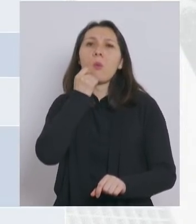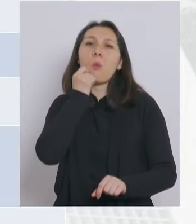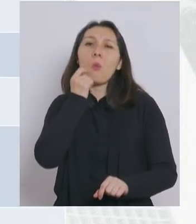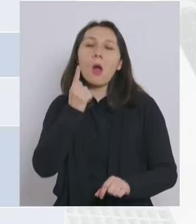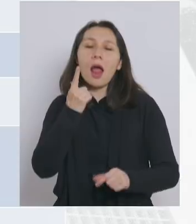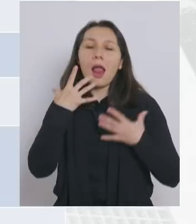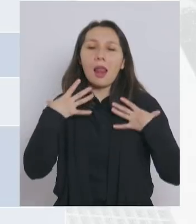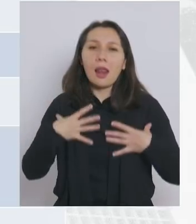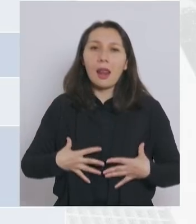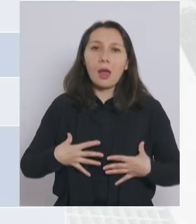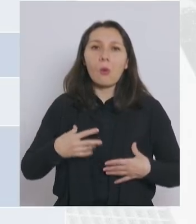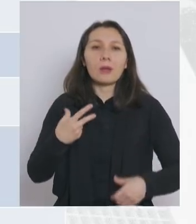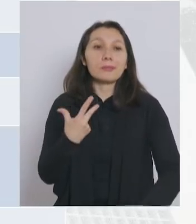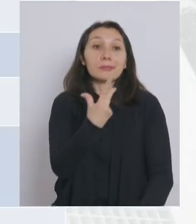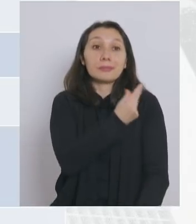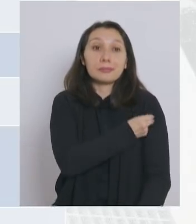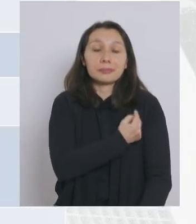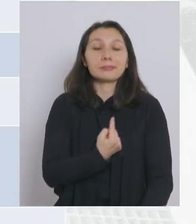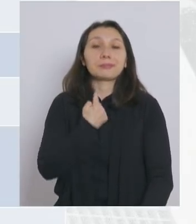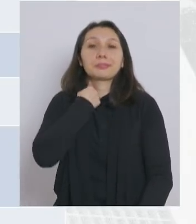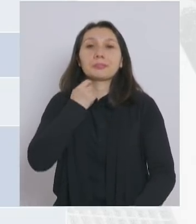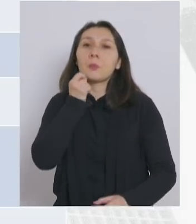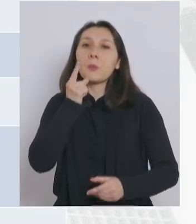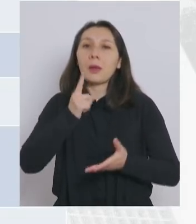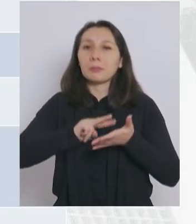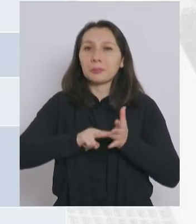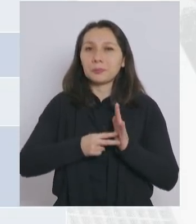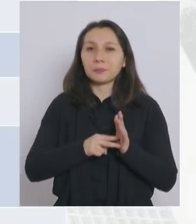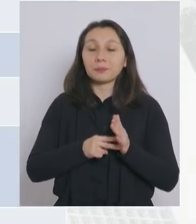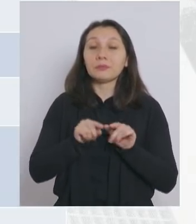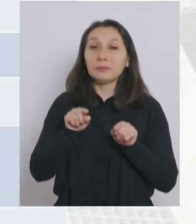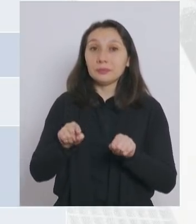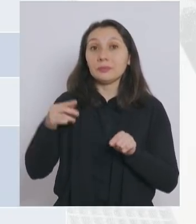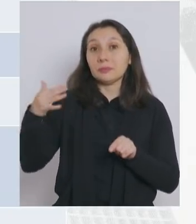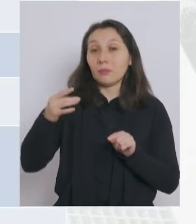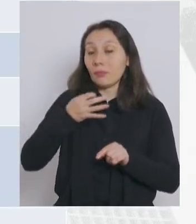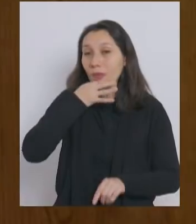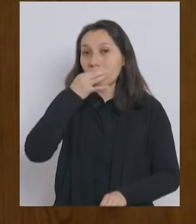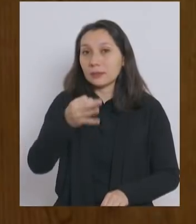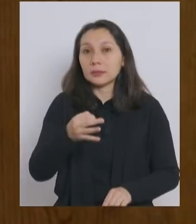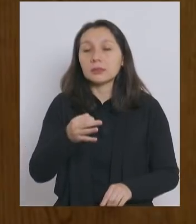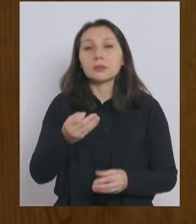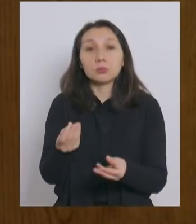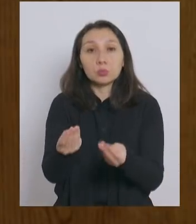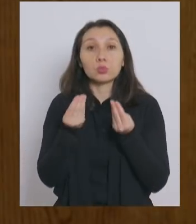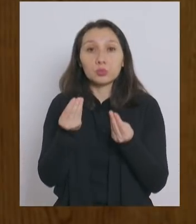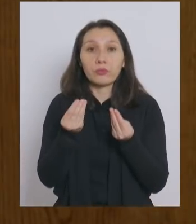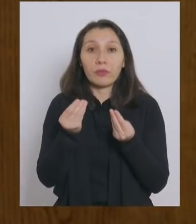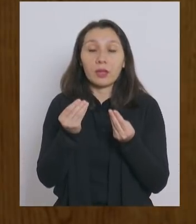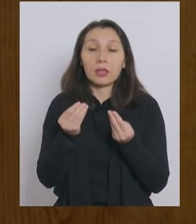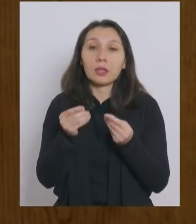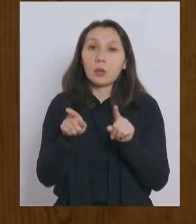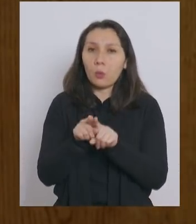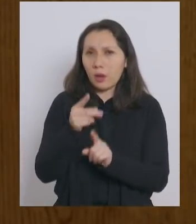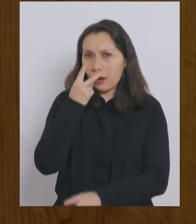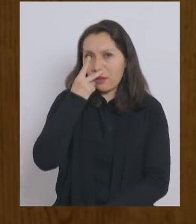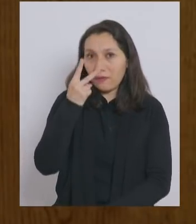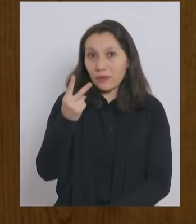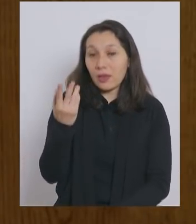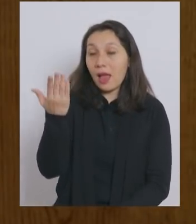esta reacción adversa. Importante mencionar que muy bien como se